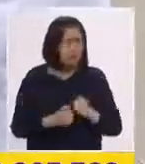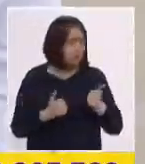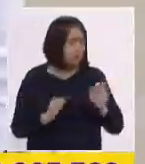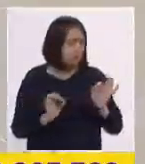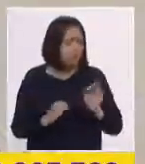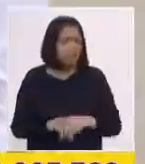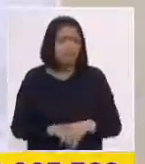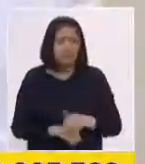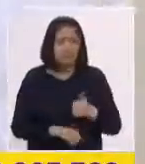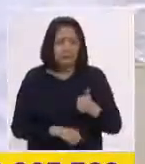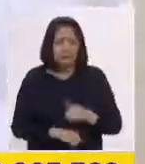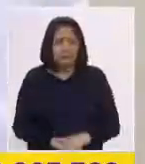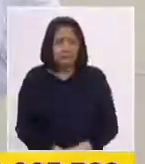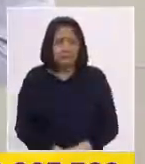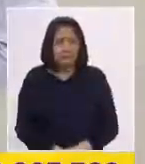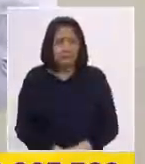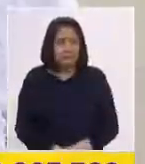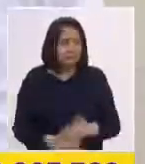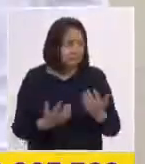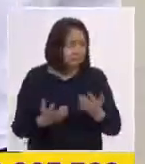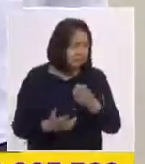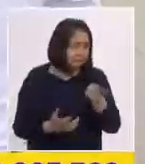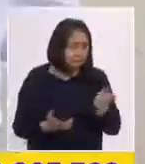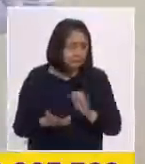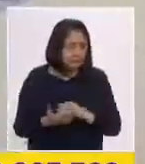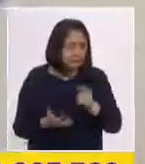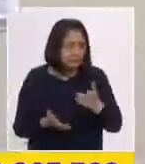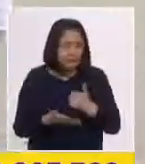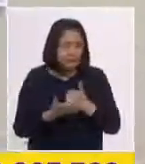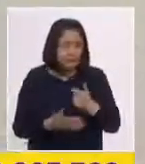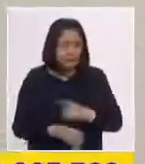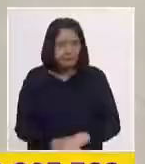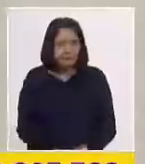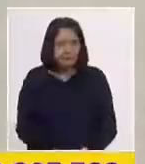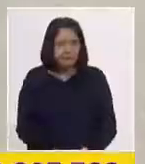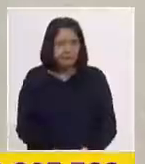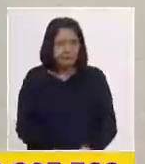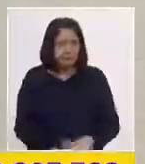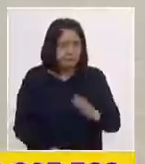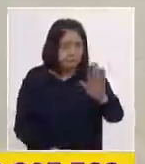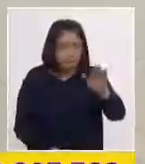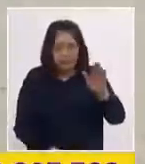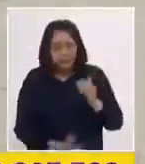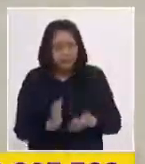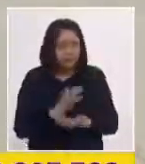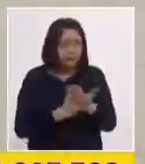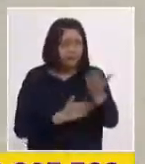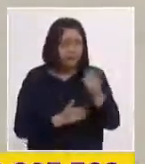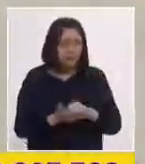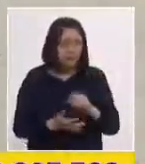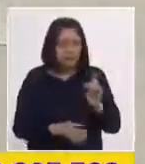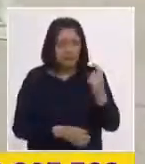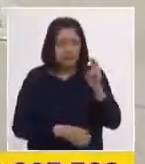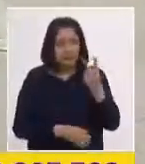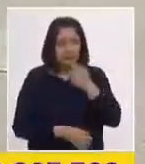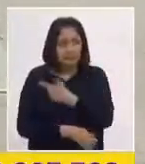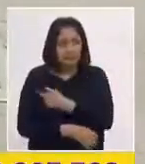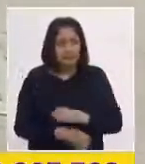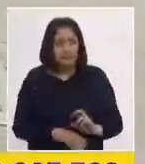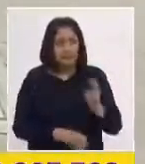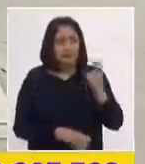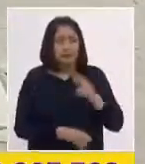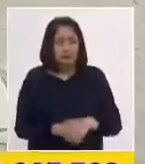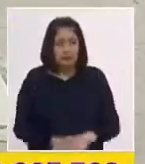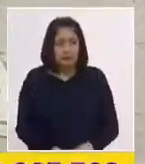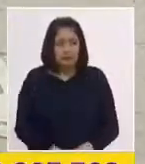señora, también vamos a ver si de repente por acá alguien más nos puede ayudar. Caballero, buenos días. ¿Primera o segunda dosis? Segunda,